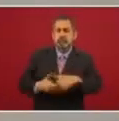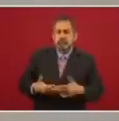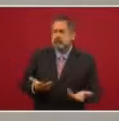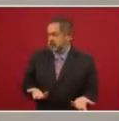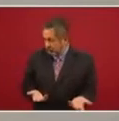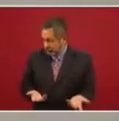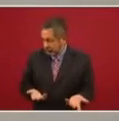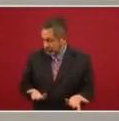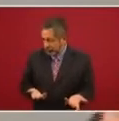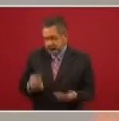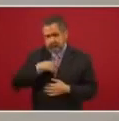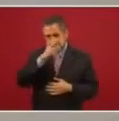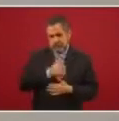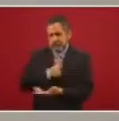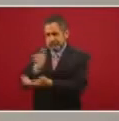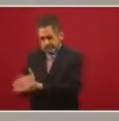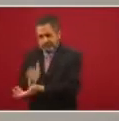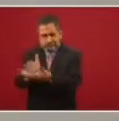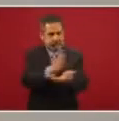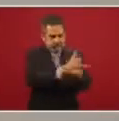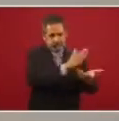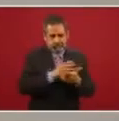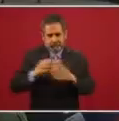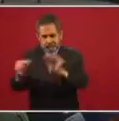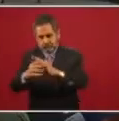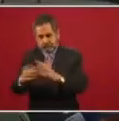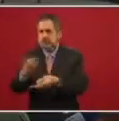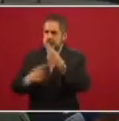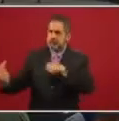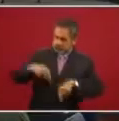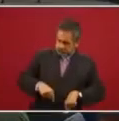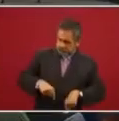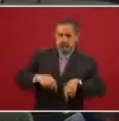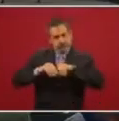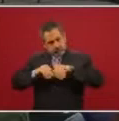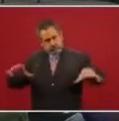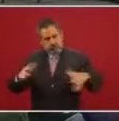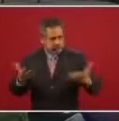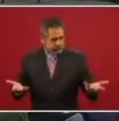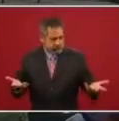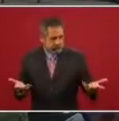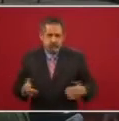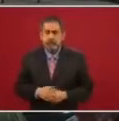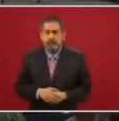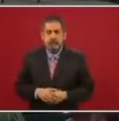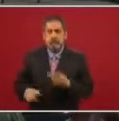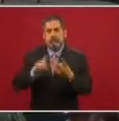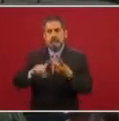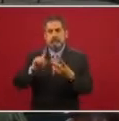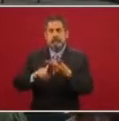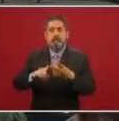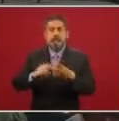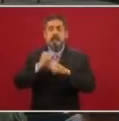podemos ir a dar la información a domicilio entonces acudan por favor a donde ha sido convocado ahora lo segundo respecto a la comunicación comunitaria